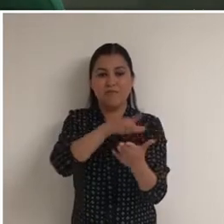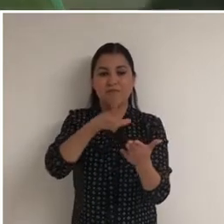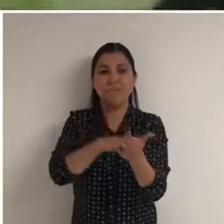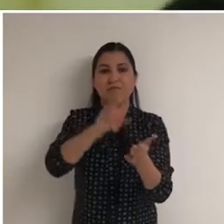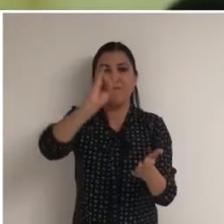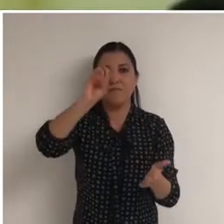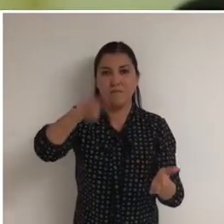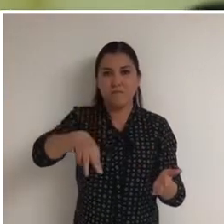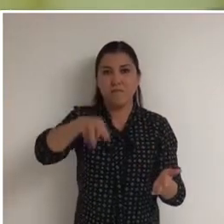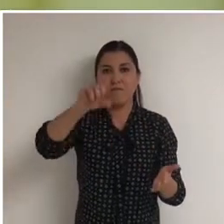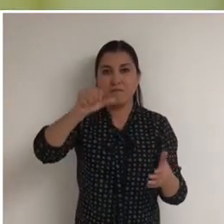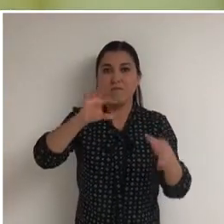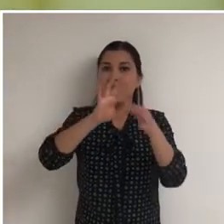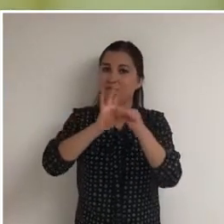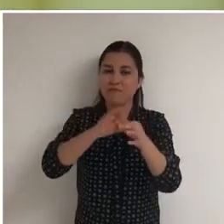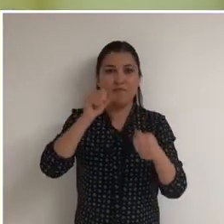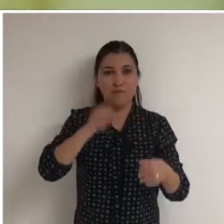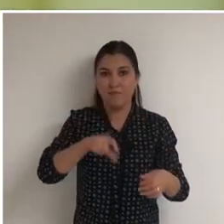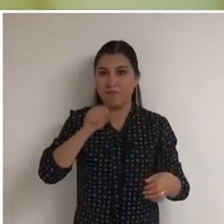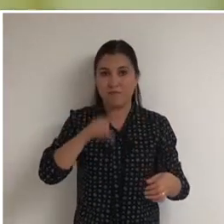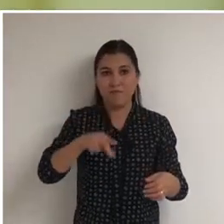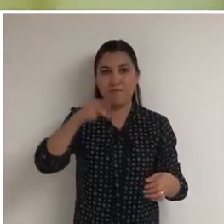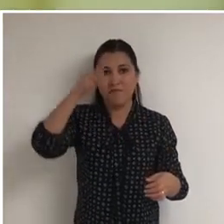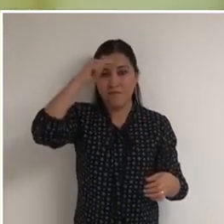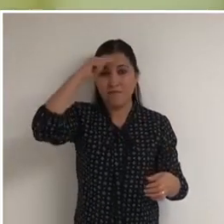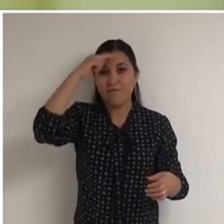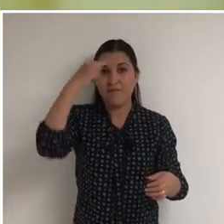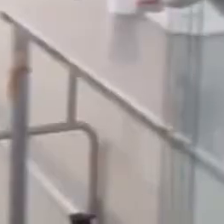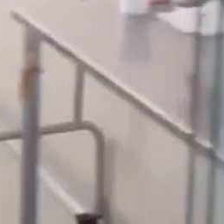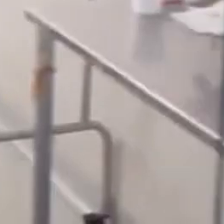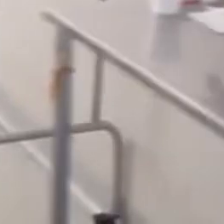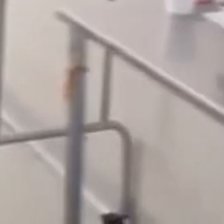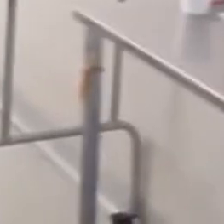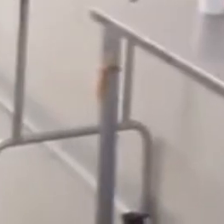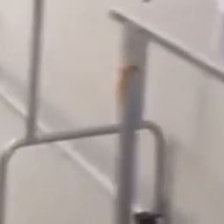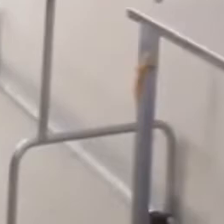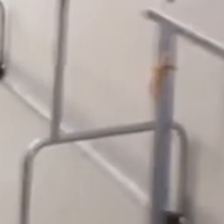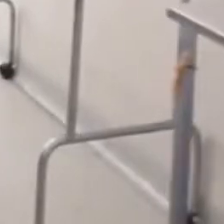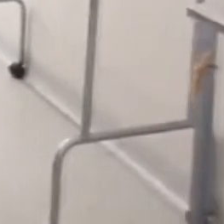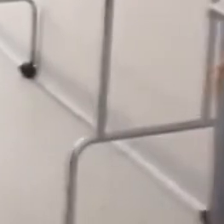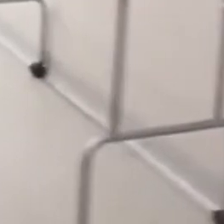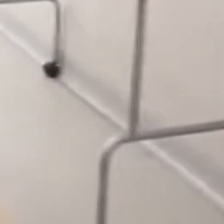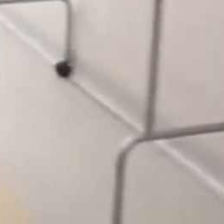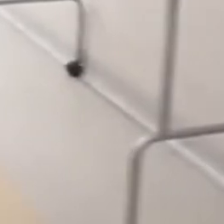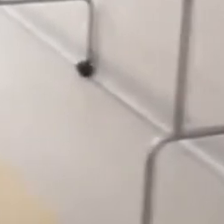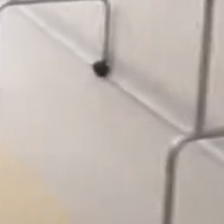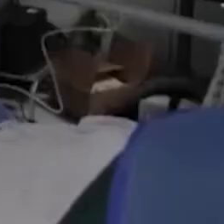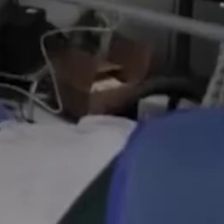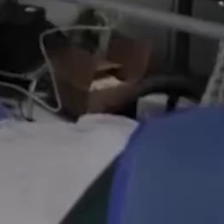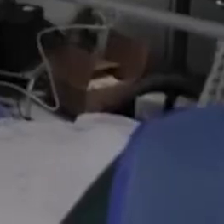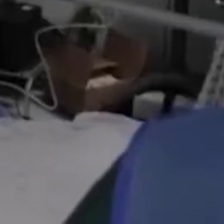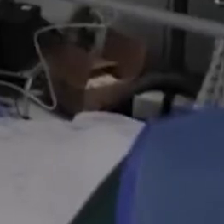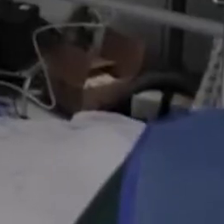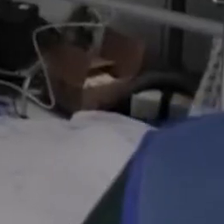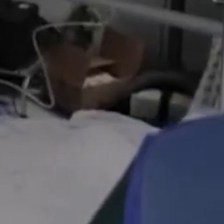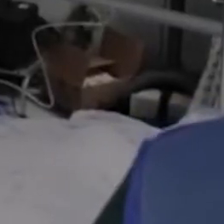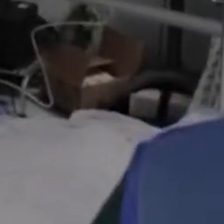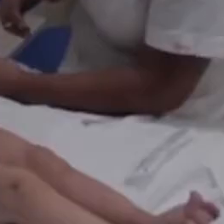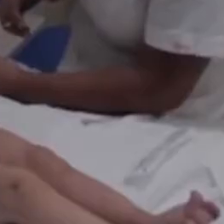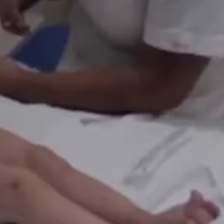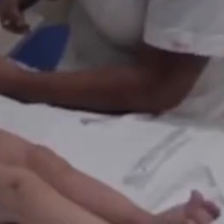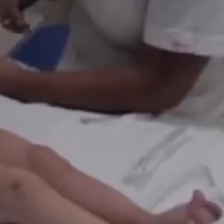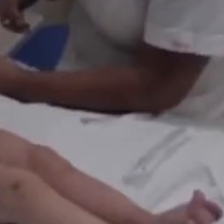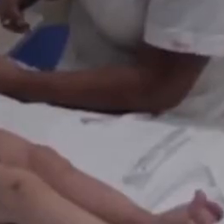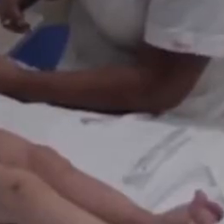secretaria de hacienda la subsecretaria de integración y desarrollo secretaria de salud encabezada por asa cristina laurell está